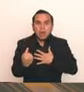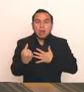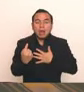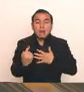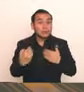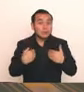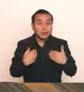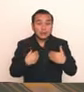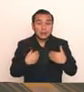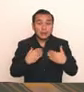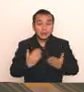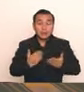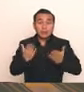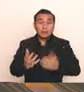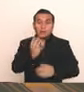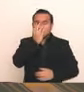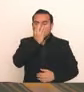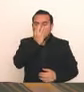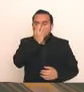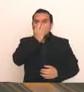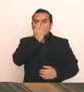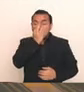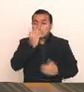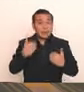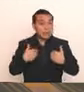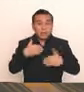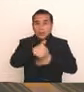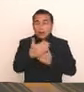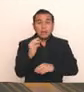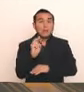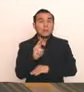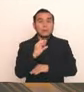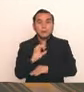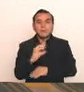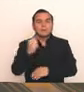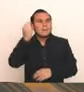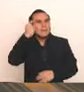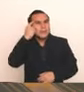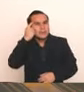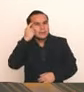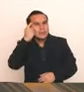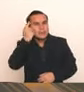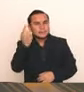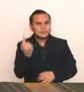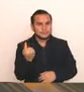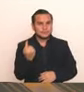no hay una mentira disponible en una uci ahora piense